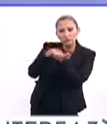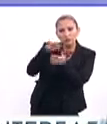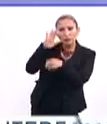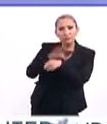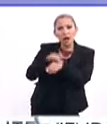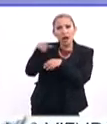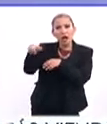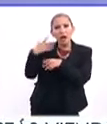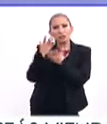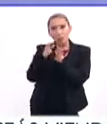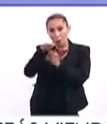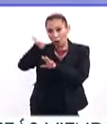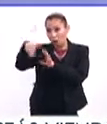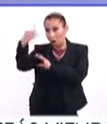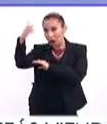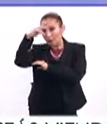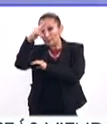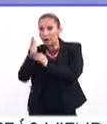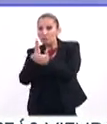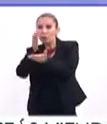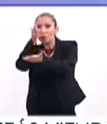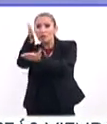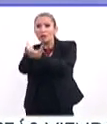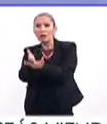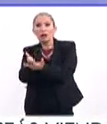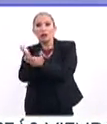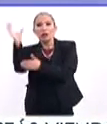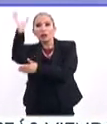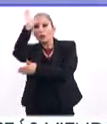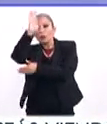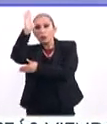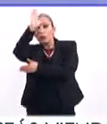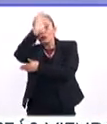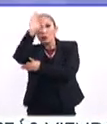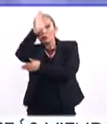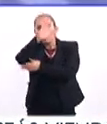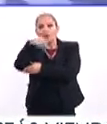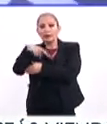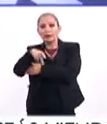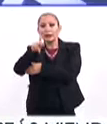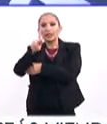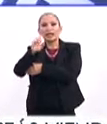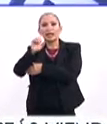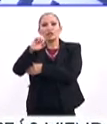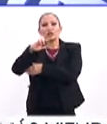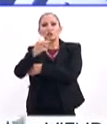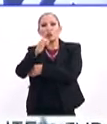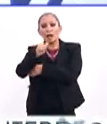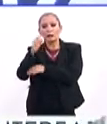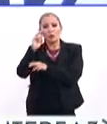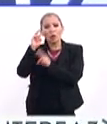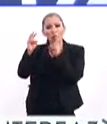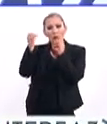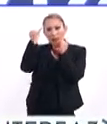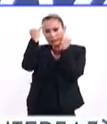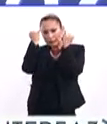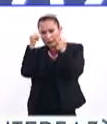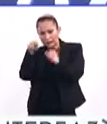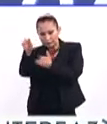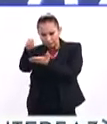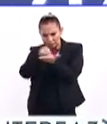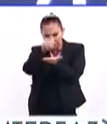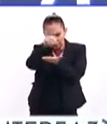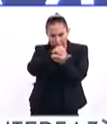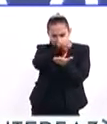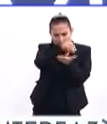aún, se sale de México y se va a la cultura de los quechuas, ¿no? Entonces son como visiones que